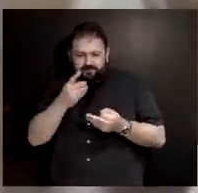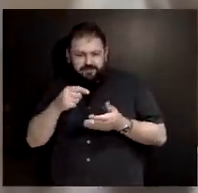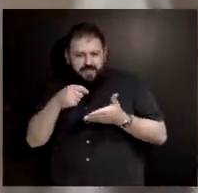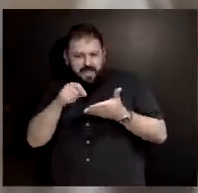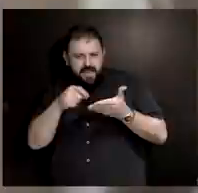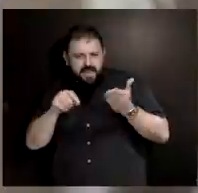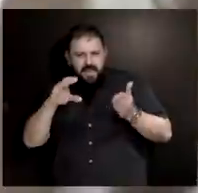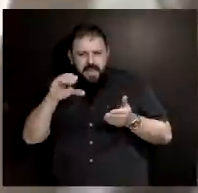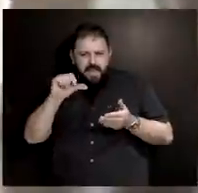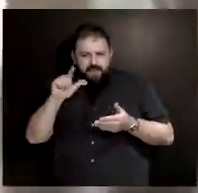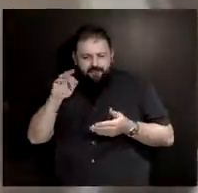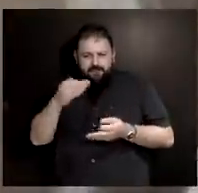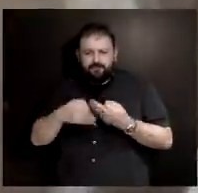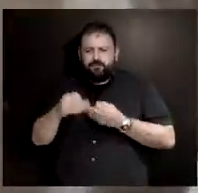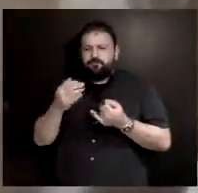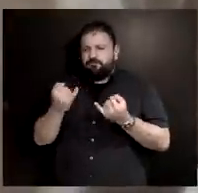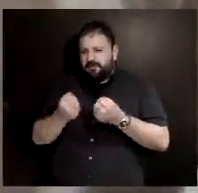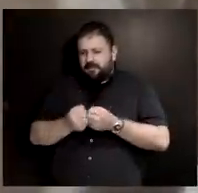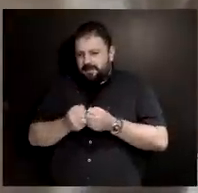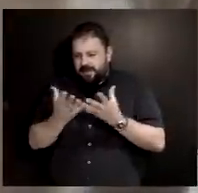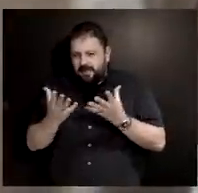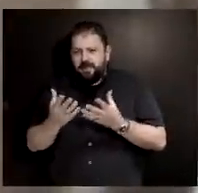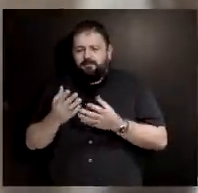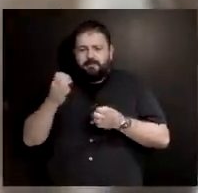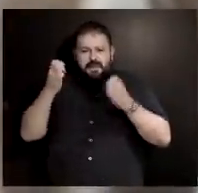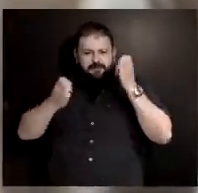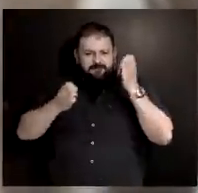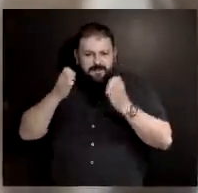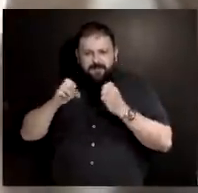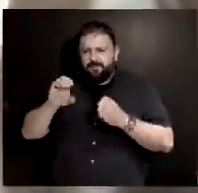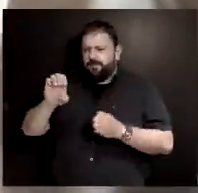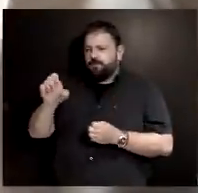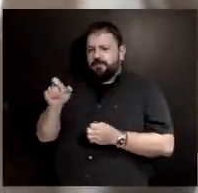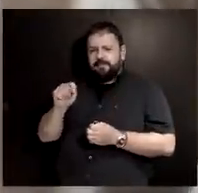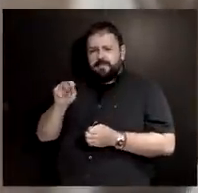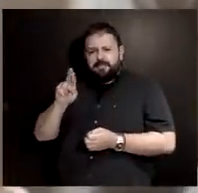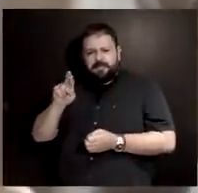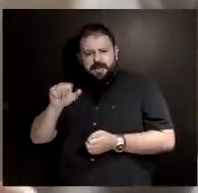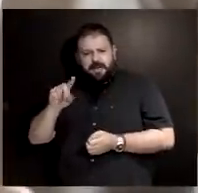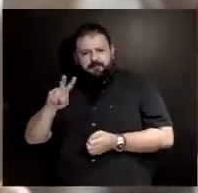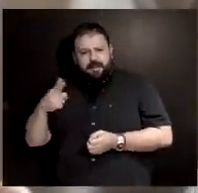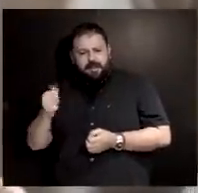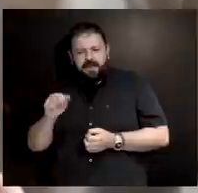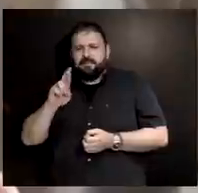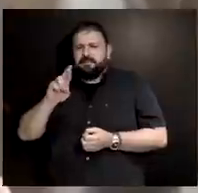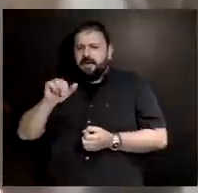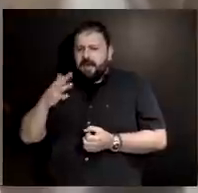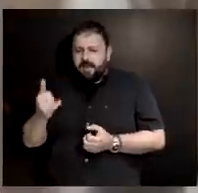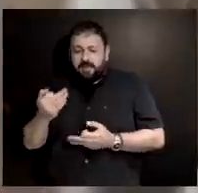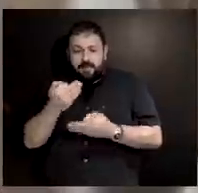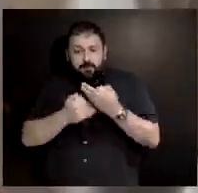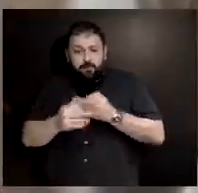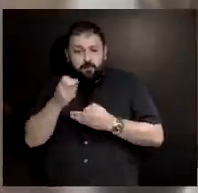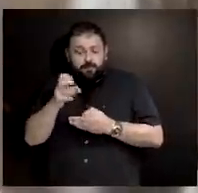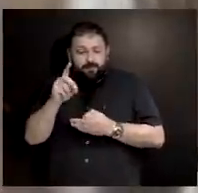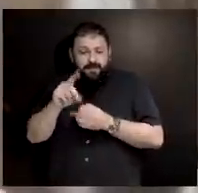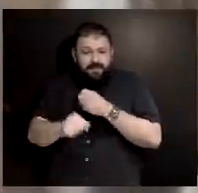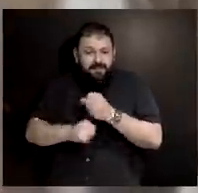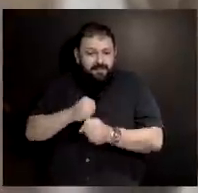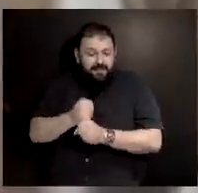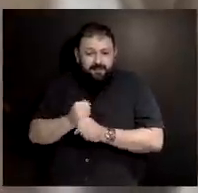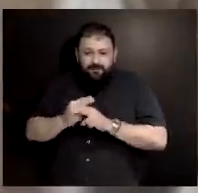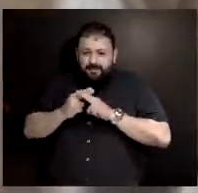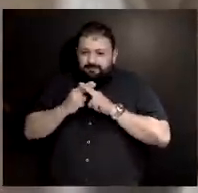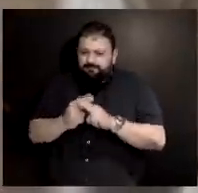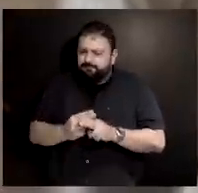obviamente para extravaganas, para rally, para viaje, cosas que nosotros anunciemos, como este festejo de los 30 años, pase lo que